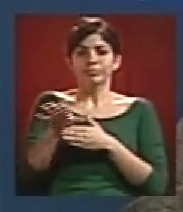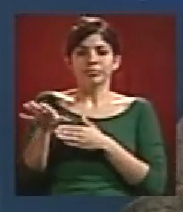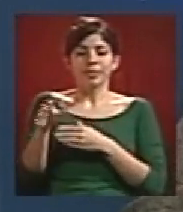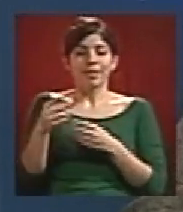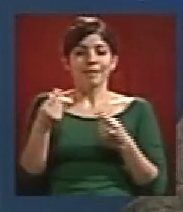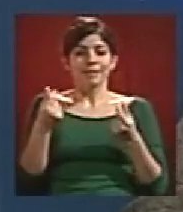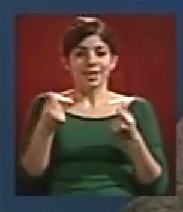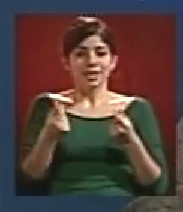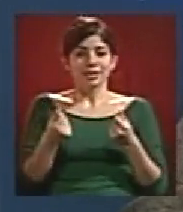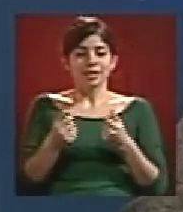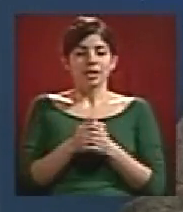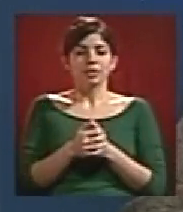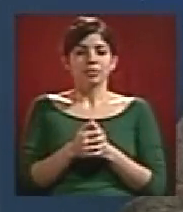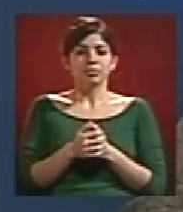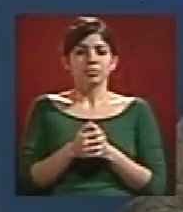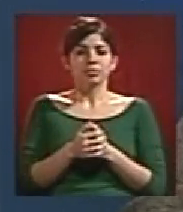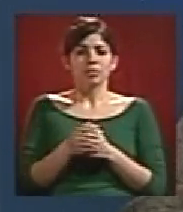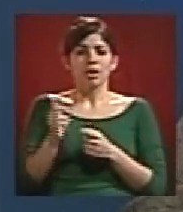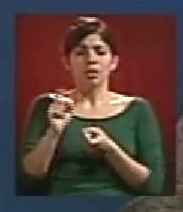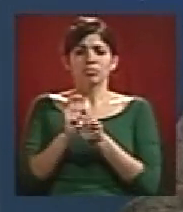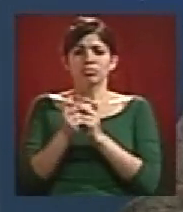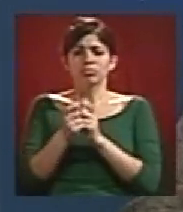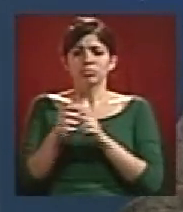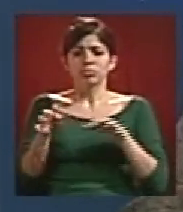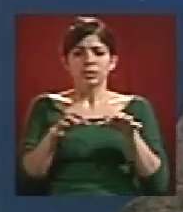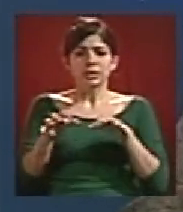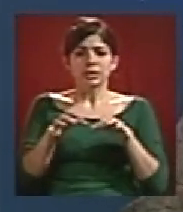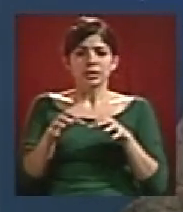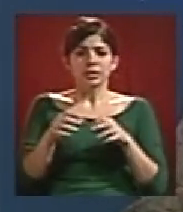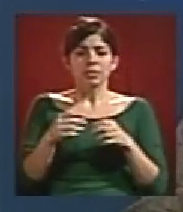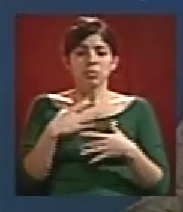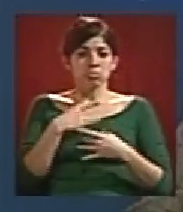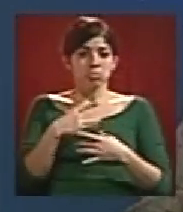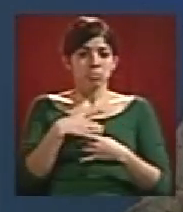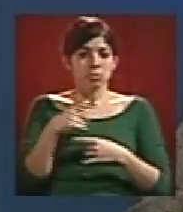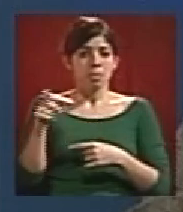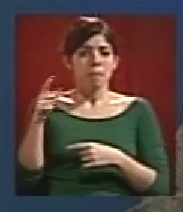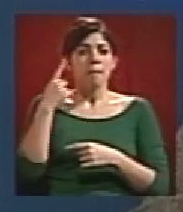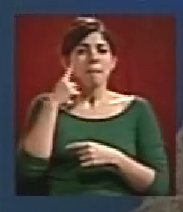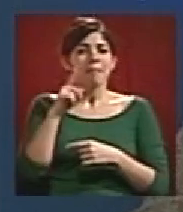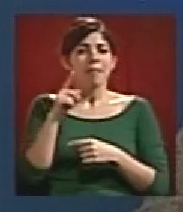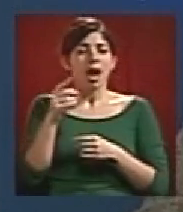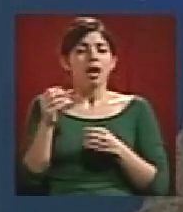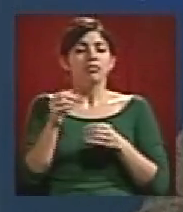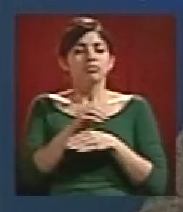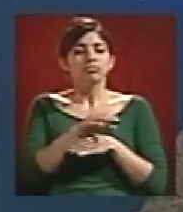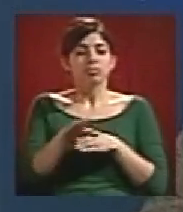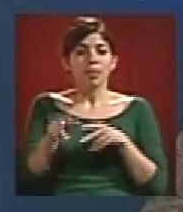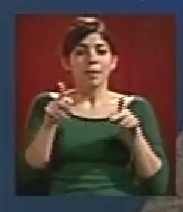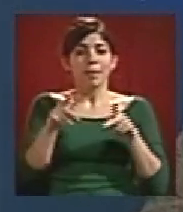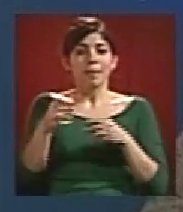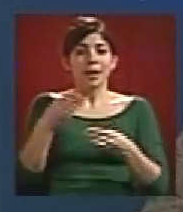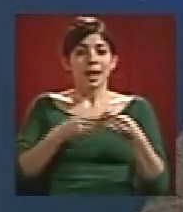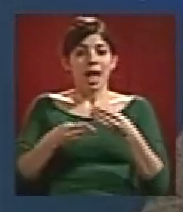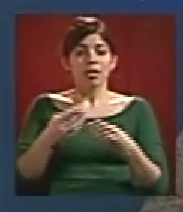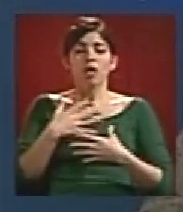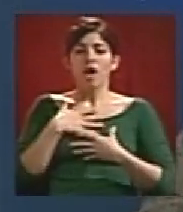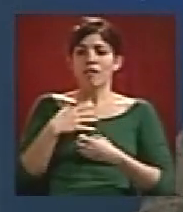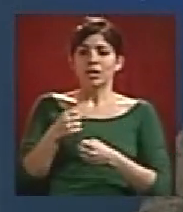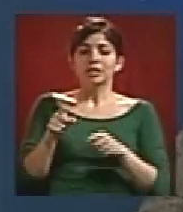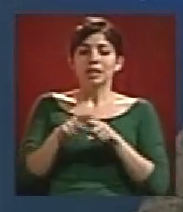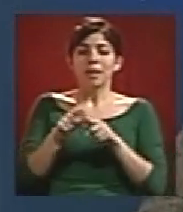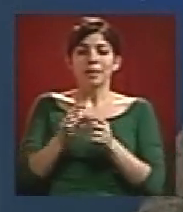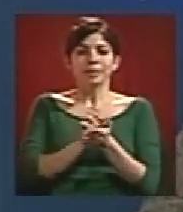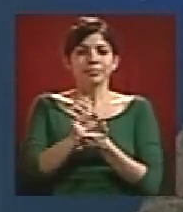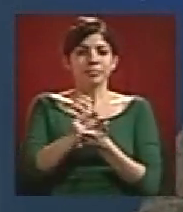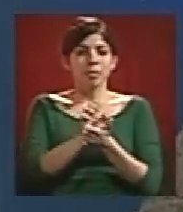financiero han tomado medidas muy interesantes para tratar de transmitir un poco de confianza a los mercados y contrarrestar los